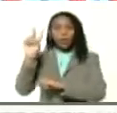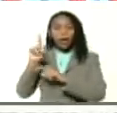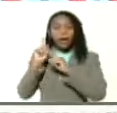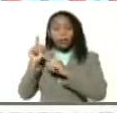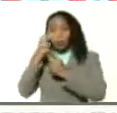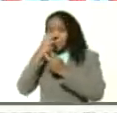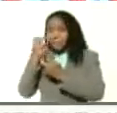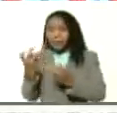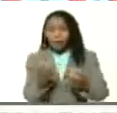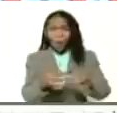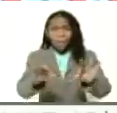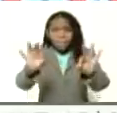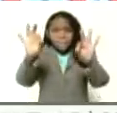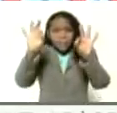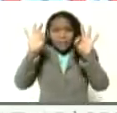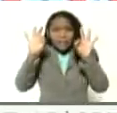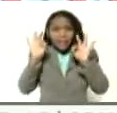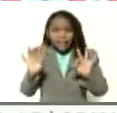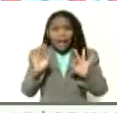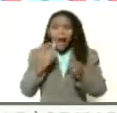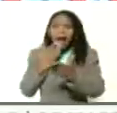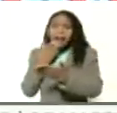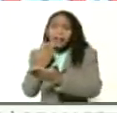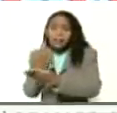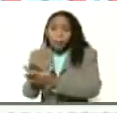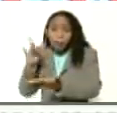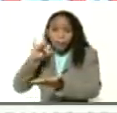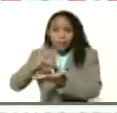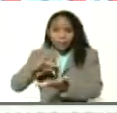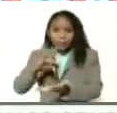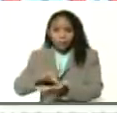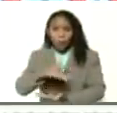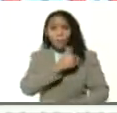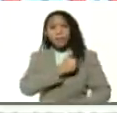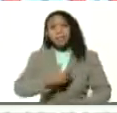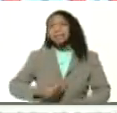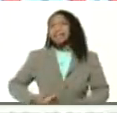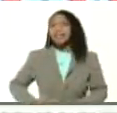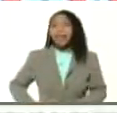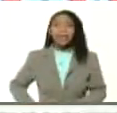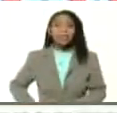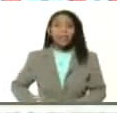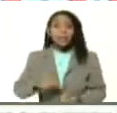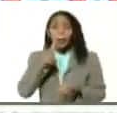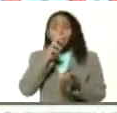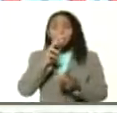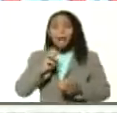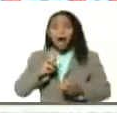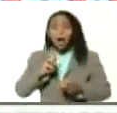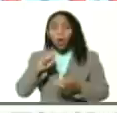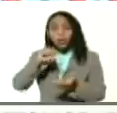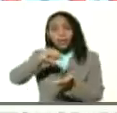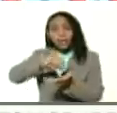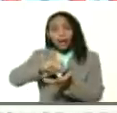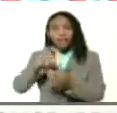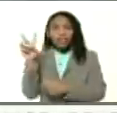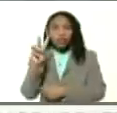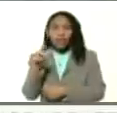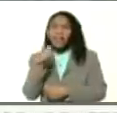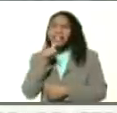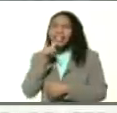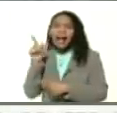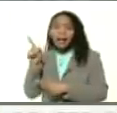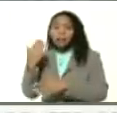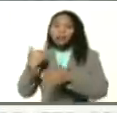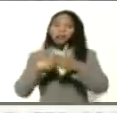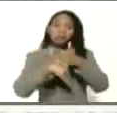invitado muy especial, que agradecemos su presencia, el presidente del Banco Central de Venezuela, quien ha tenido que